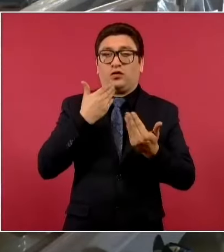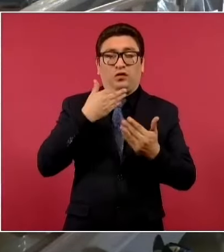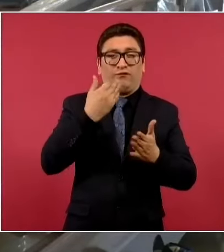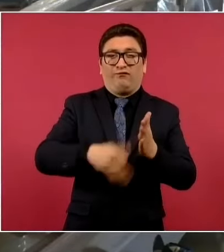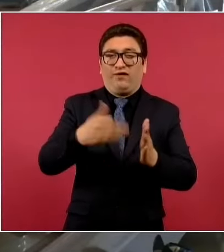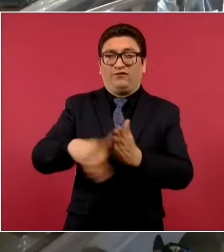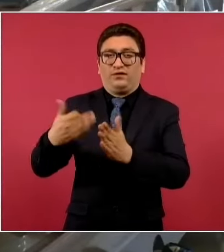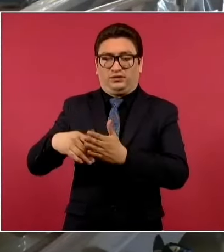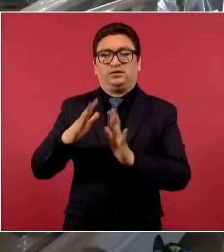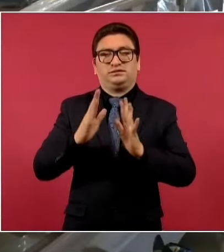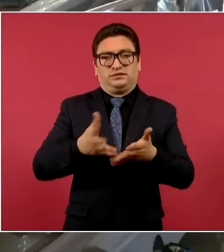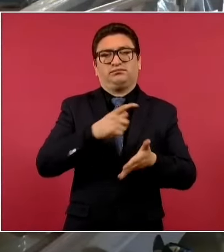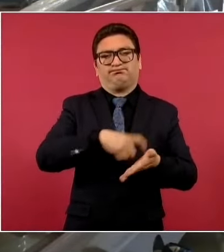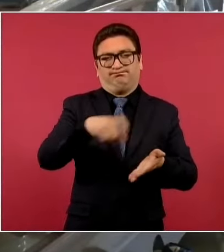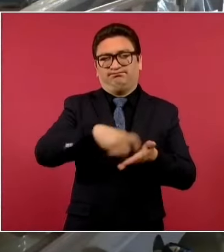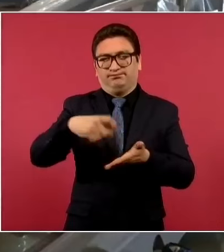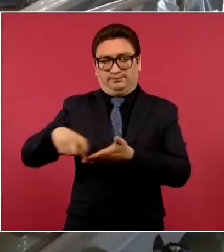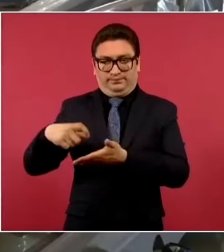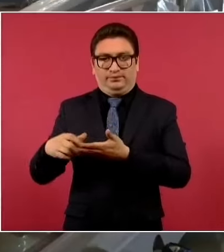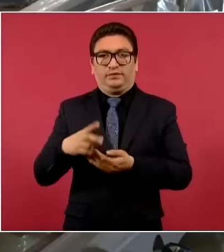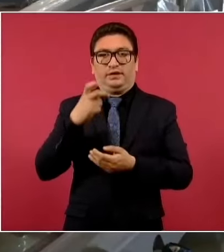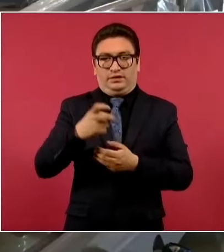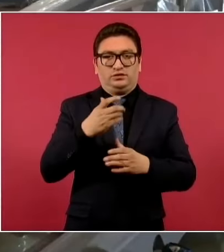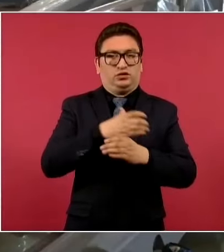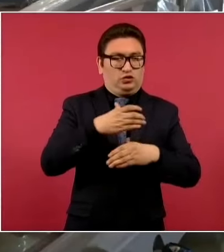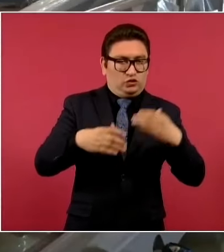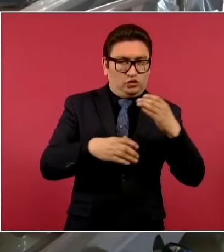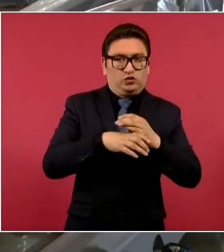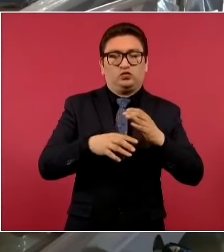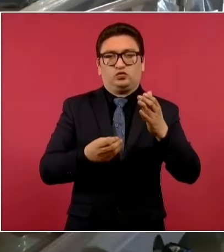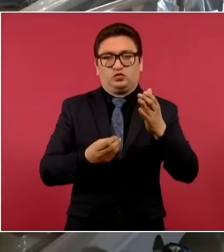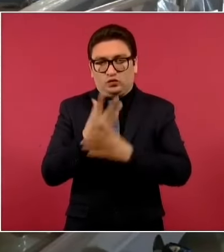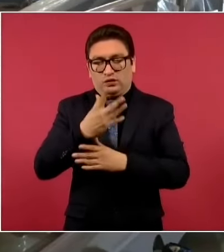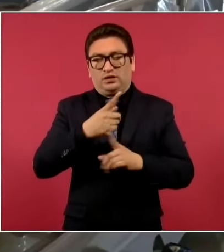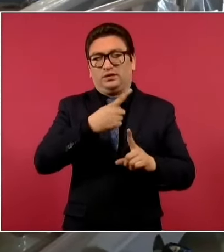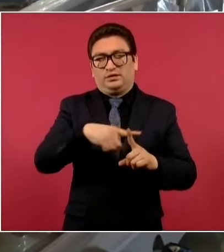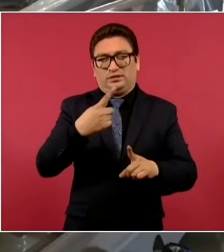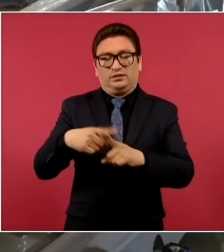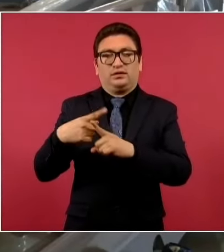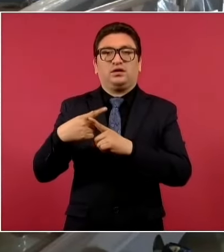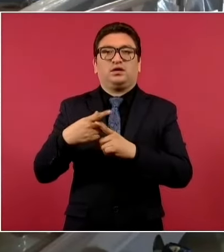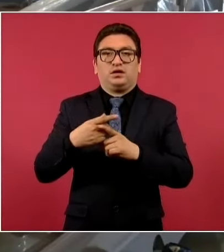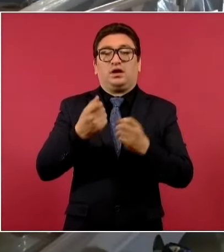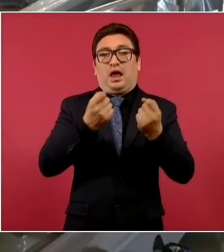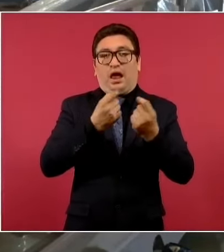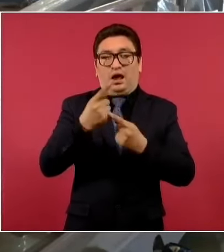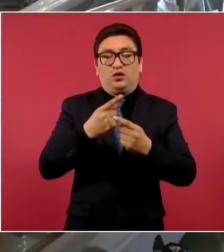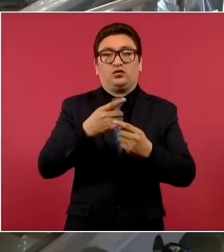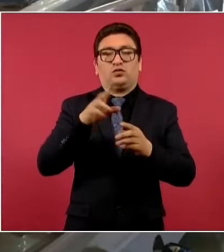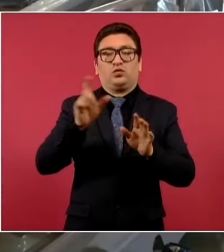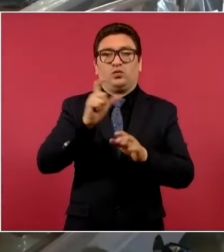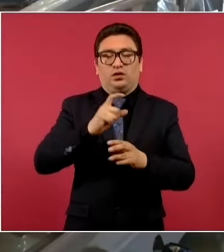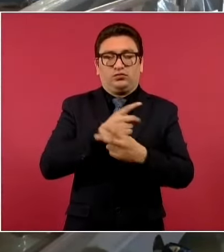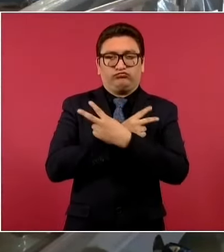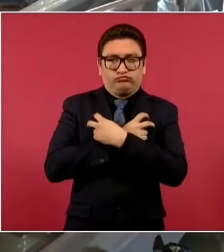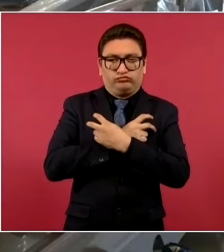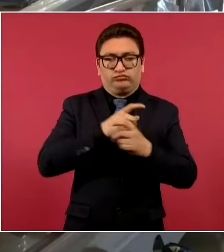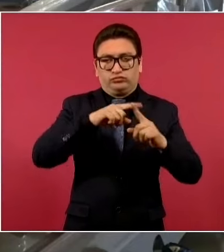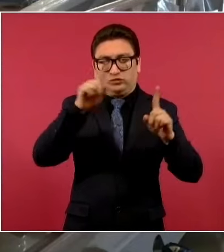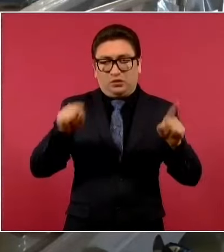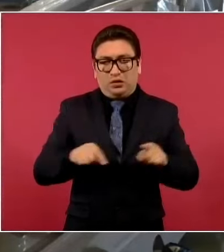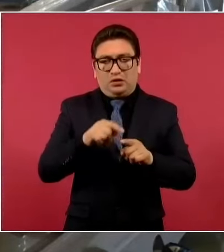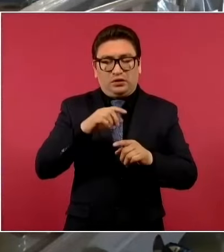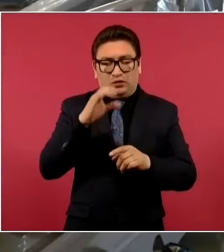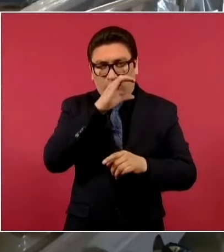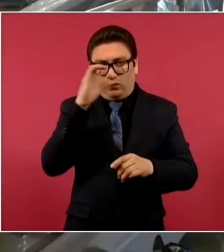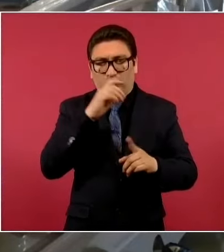se adquirieron. Además, se rehabilitaron tomógrafos, equipos de rayos X, lámparas de